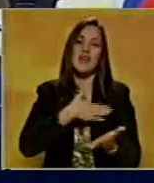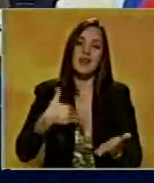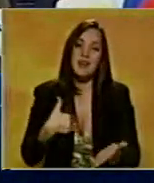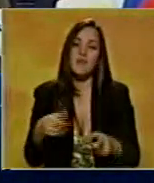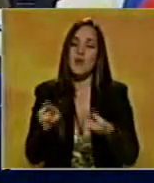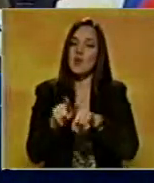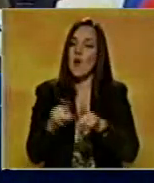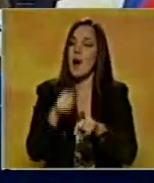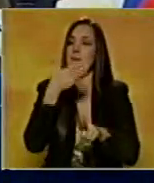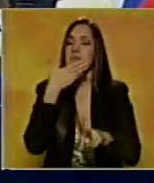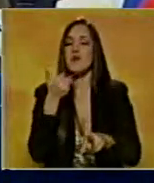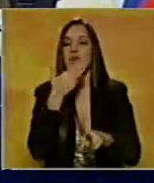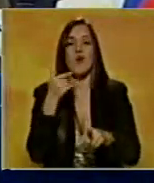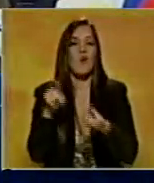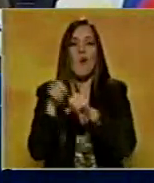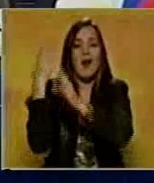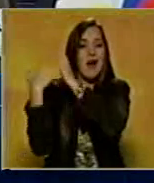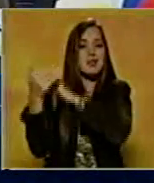siempre lo he dicho,